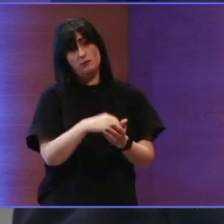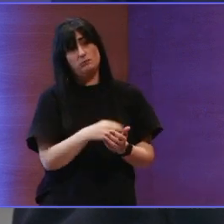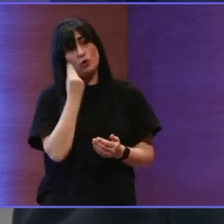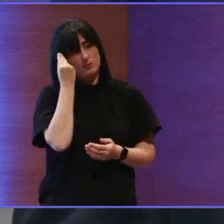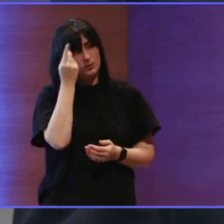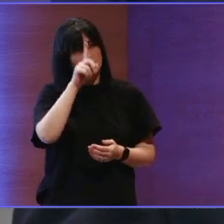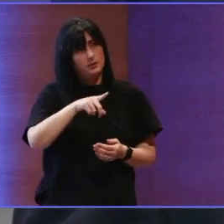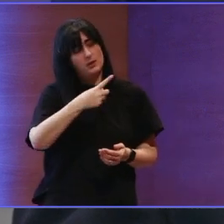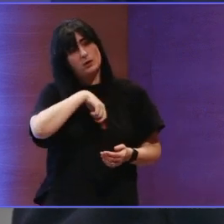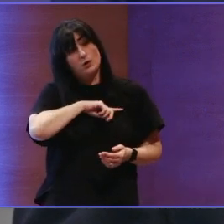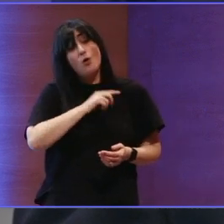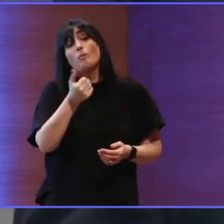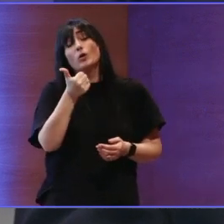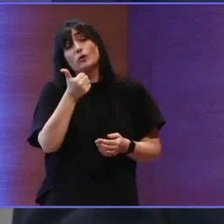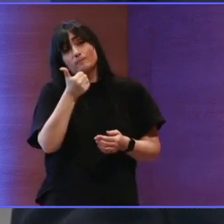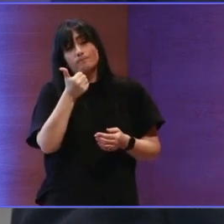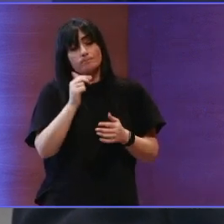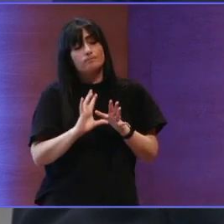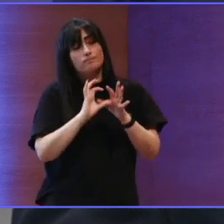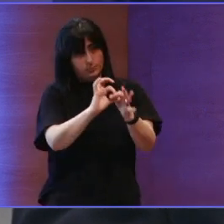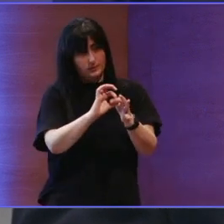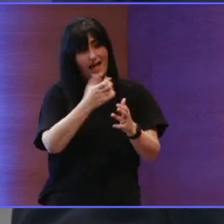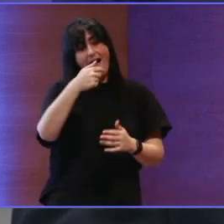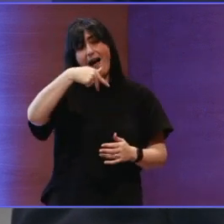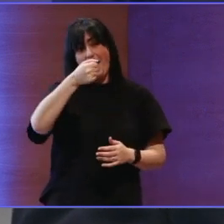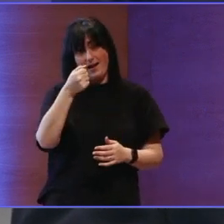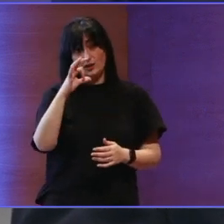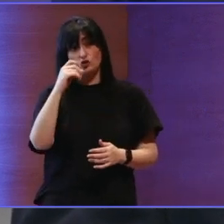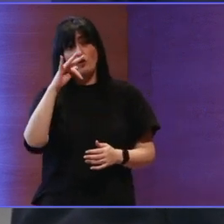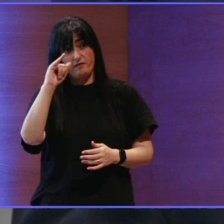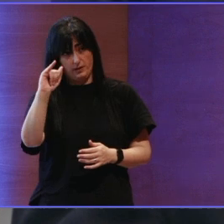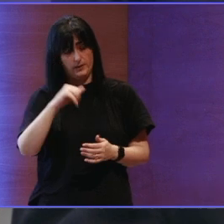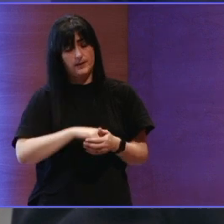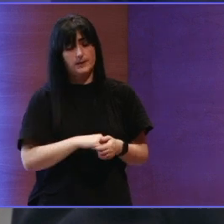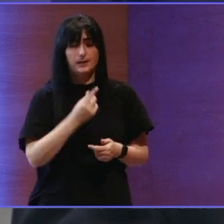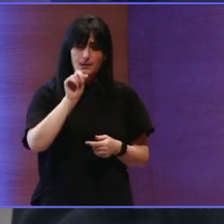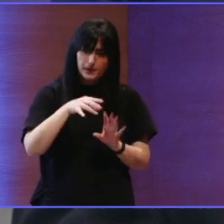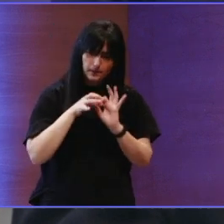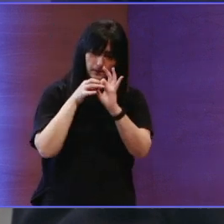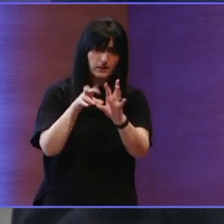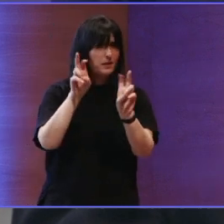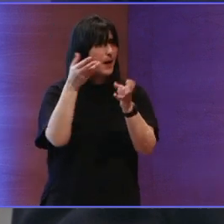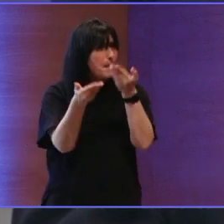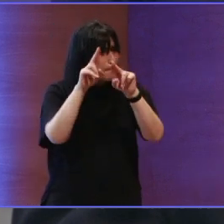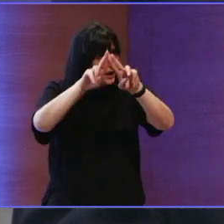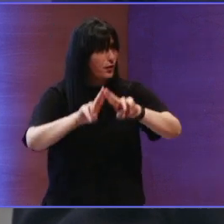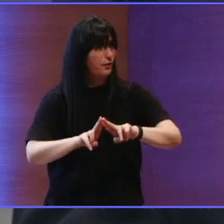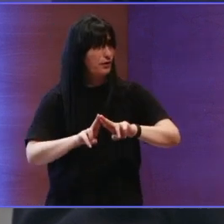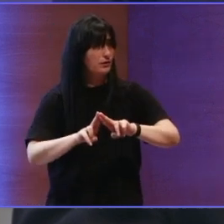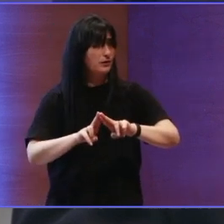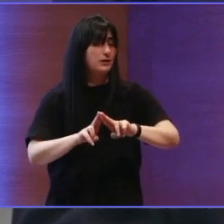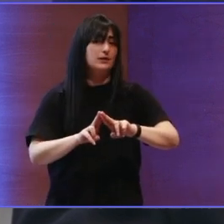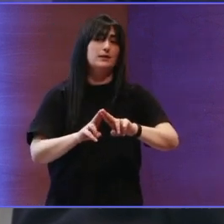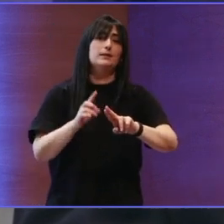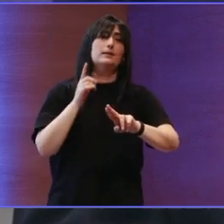a raíz de lo que de lo que planteaba an Sofi deberíamos oir del evaluación eh limitándolo de unas